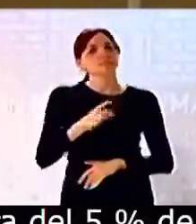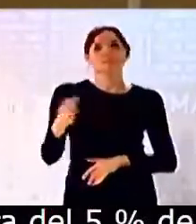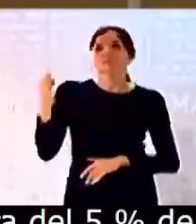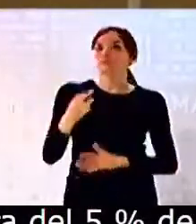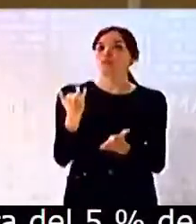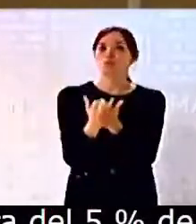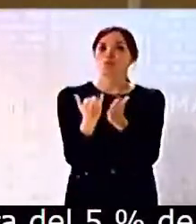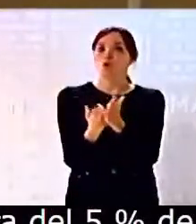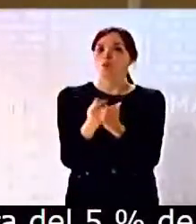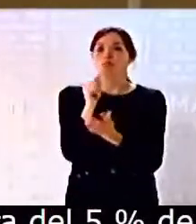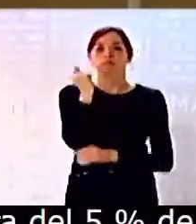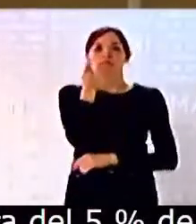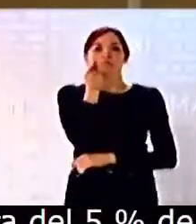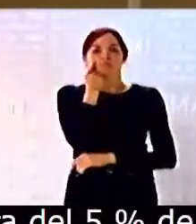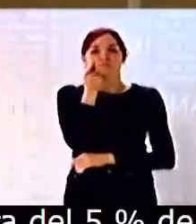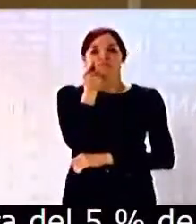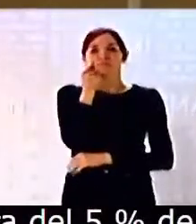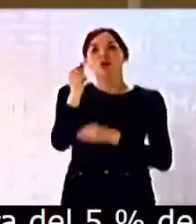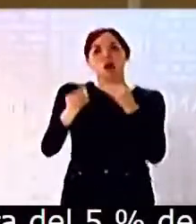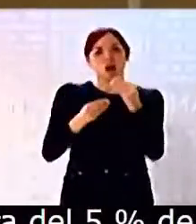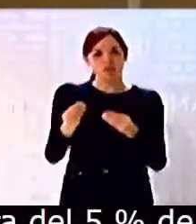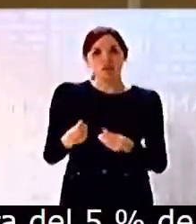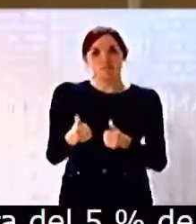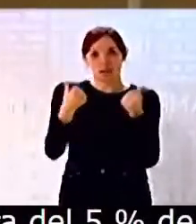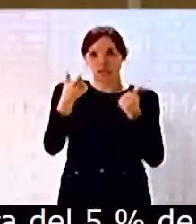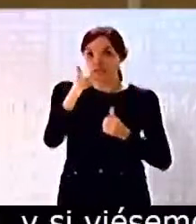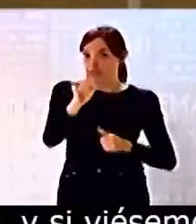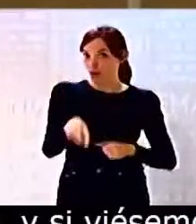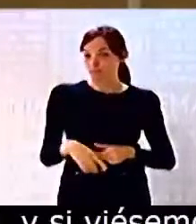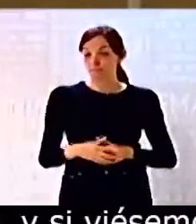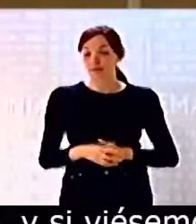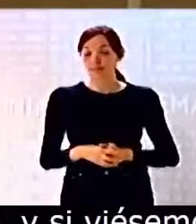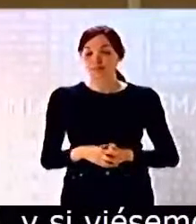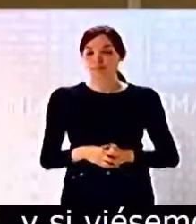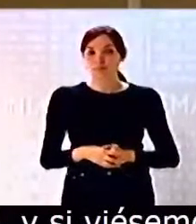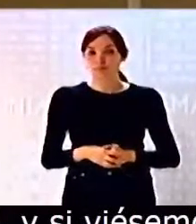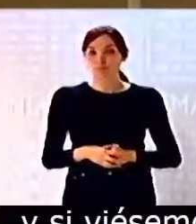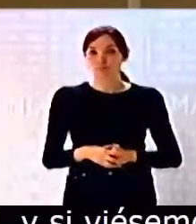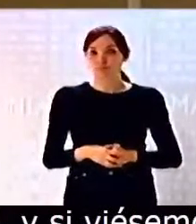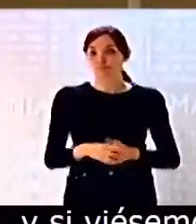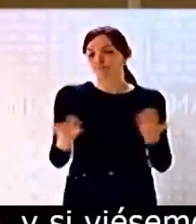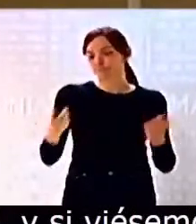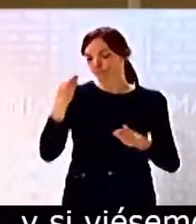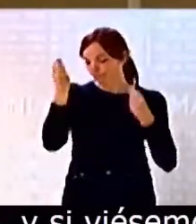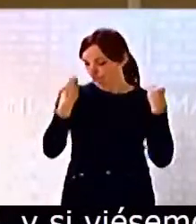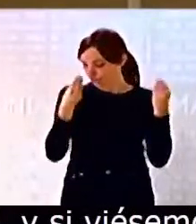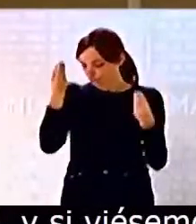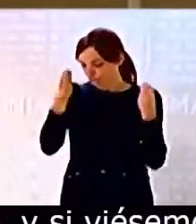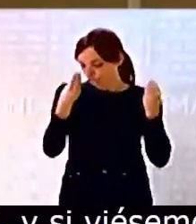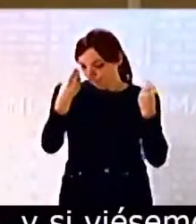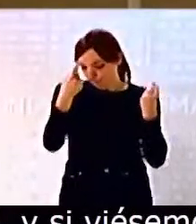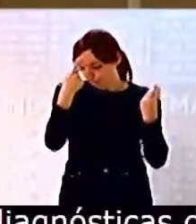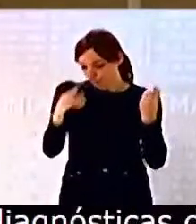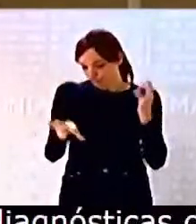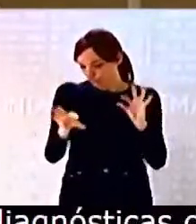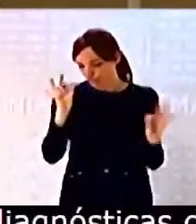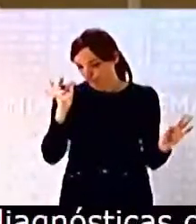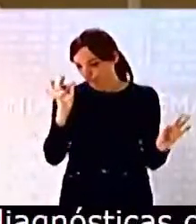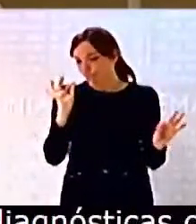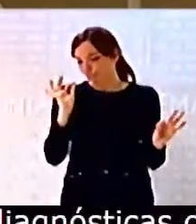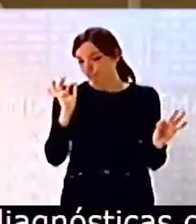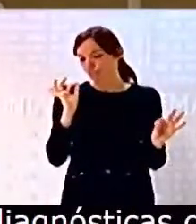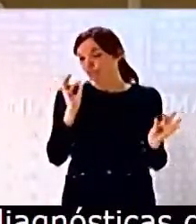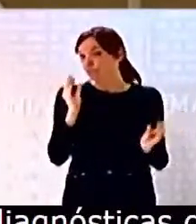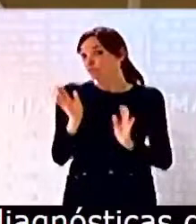pruebas diagnósticas de infección activa, algo que hemos decidido que lo tendremos